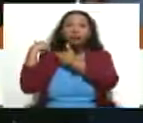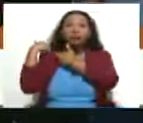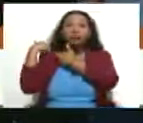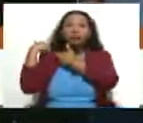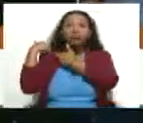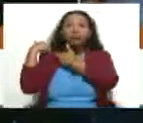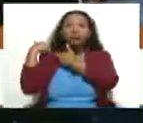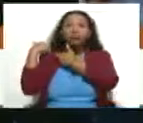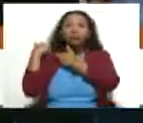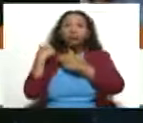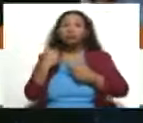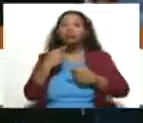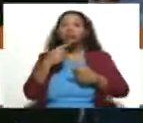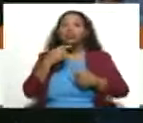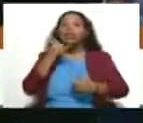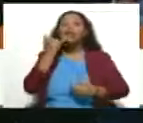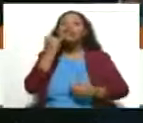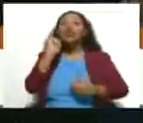la tumba!